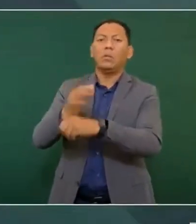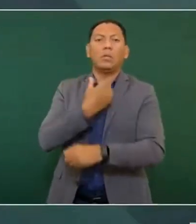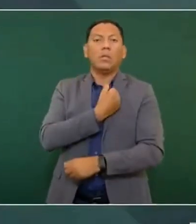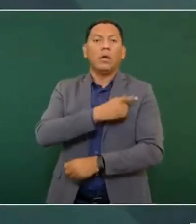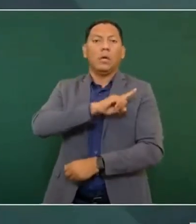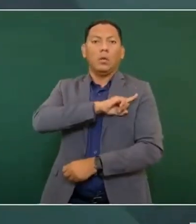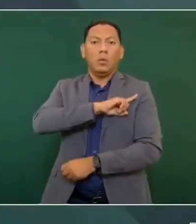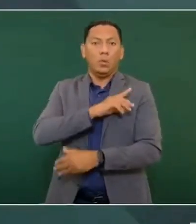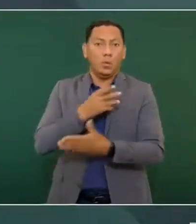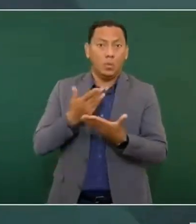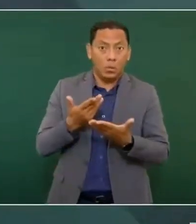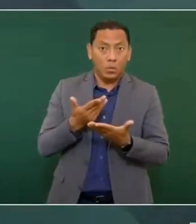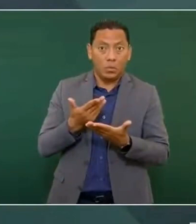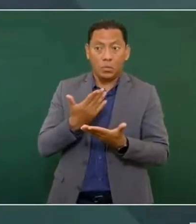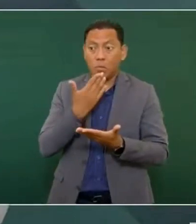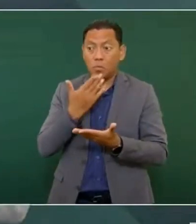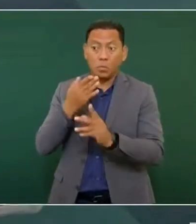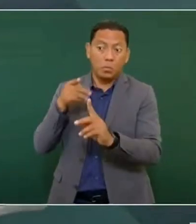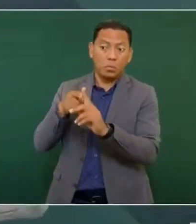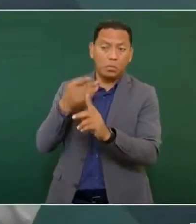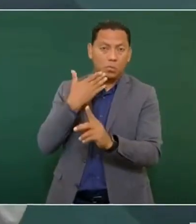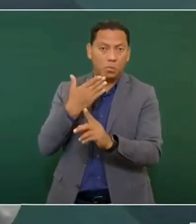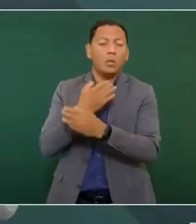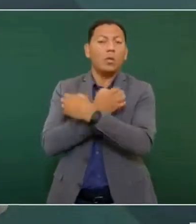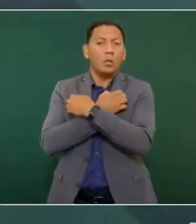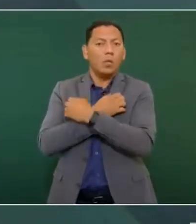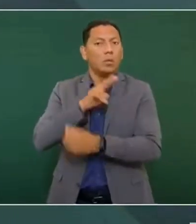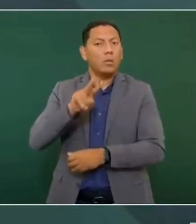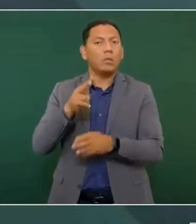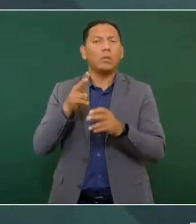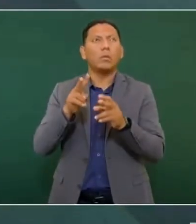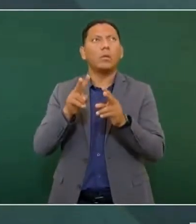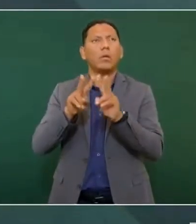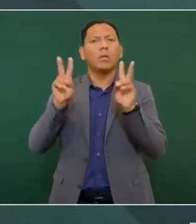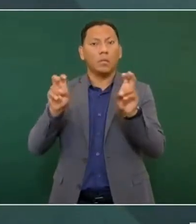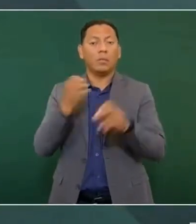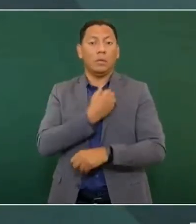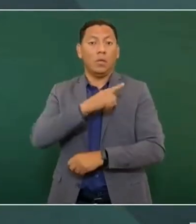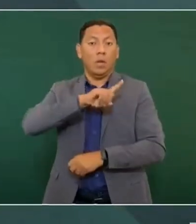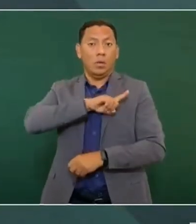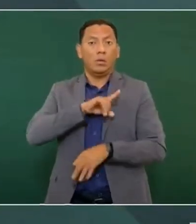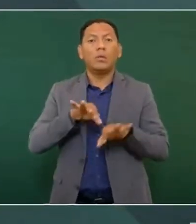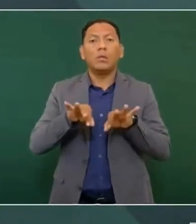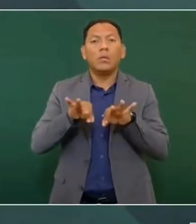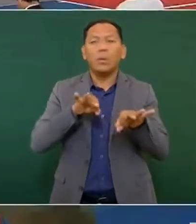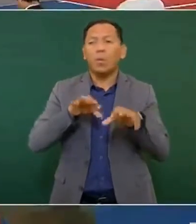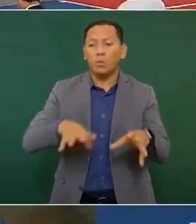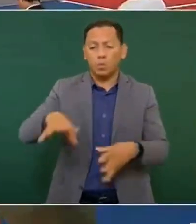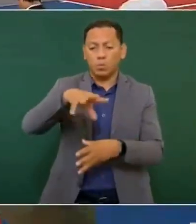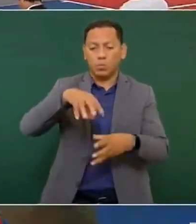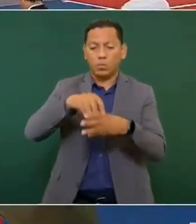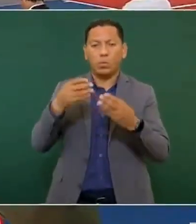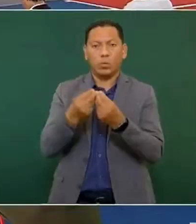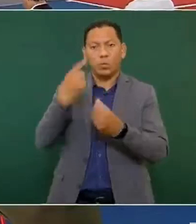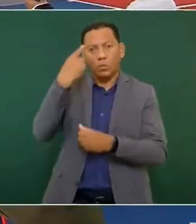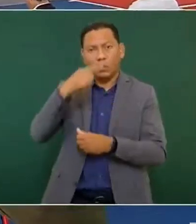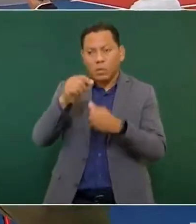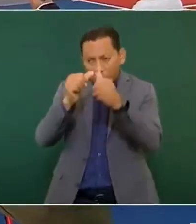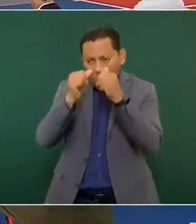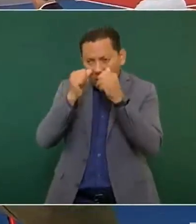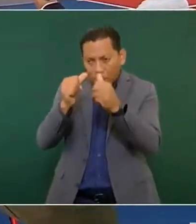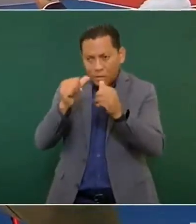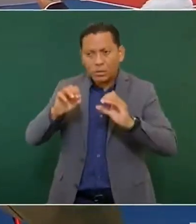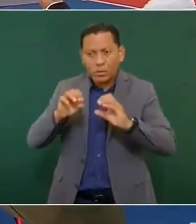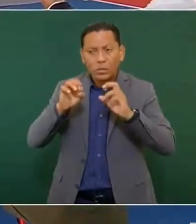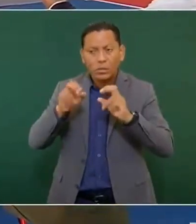de salud, estamos haciendo un trabajo integral para atender a la población chiapaneca y también